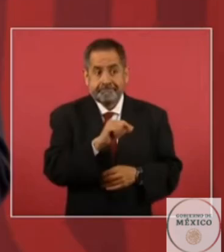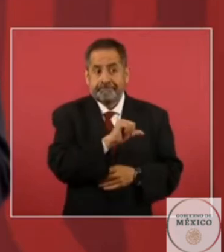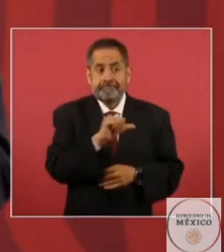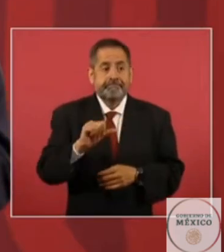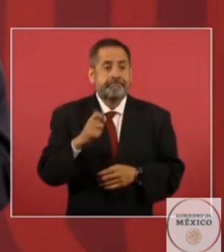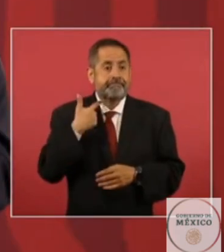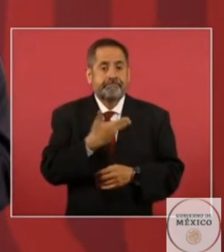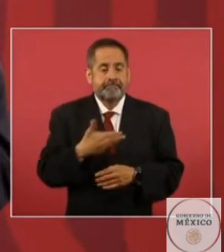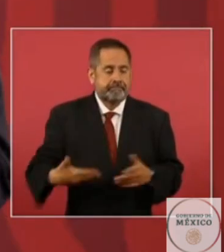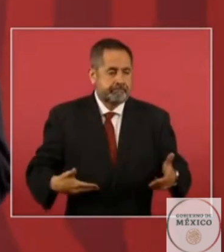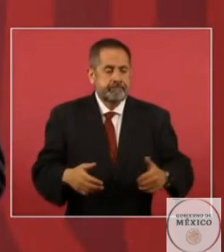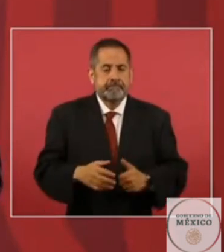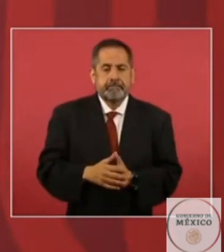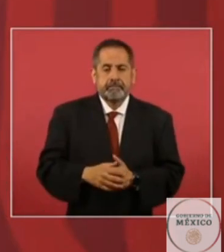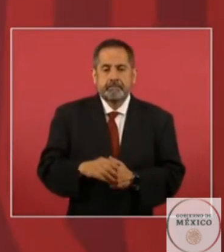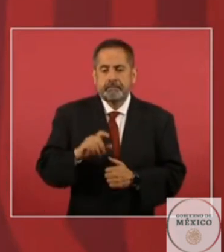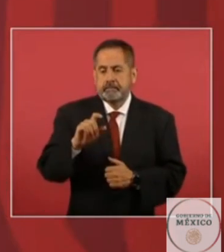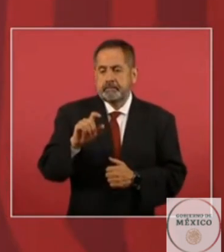El